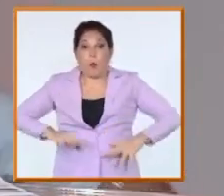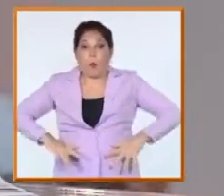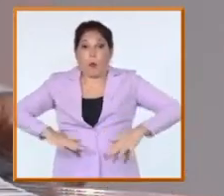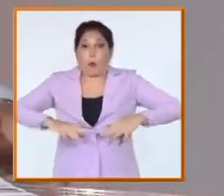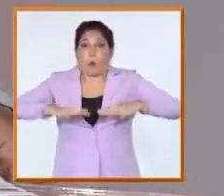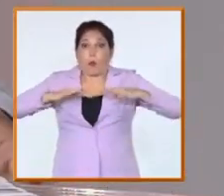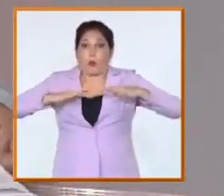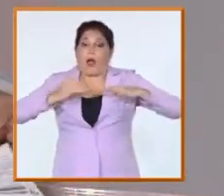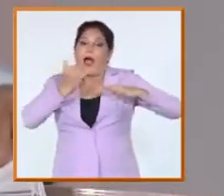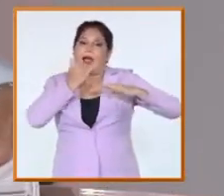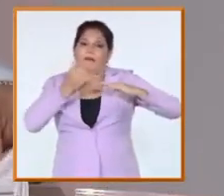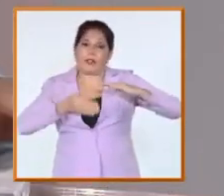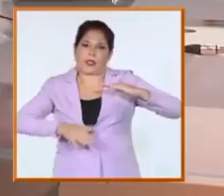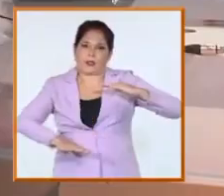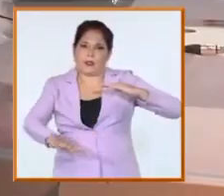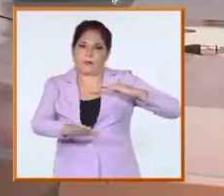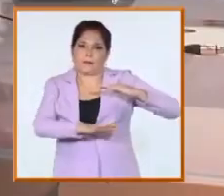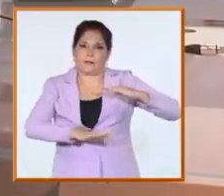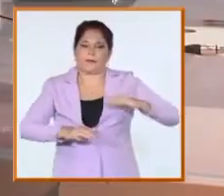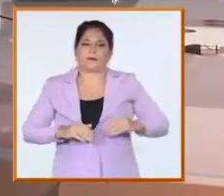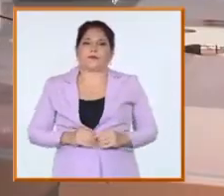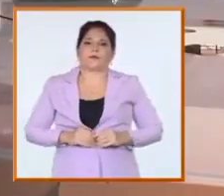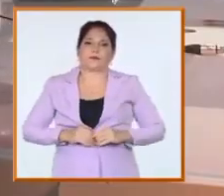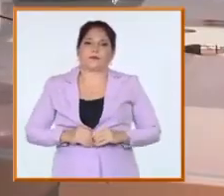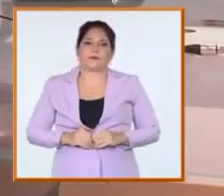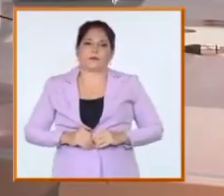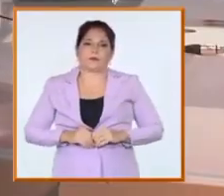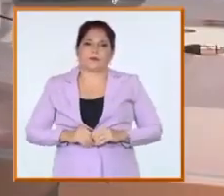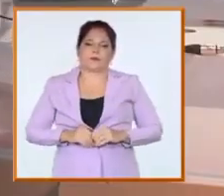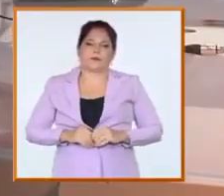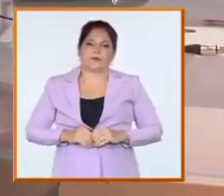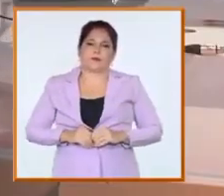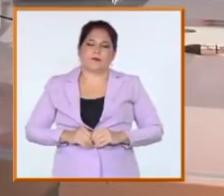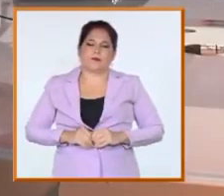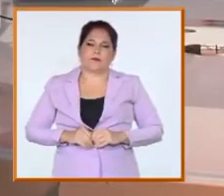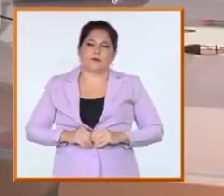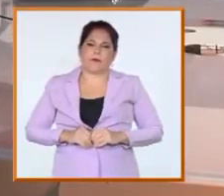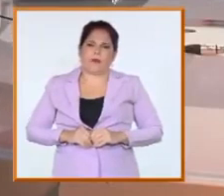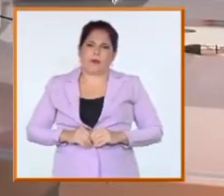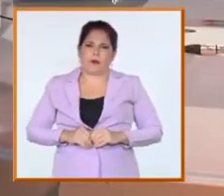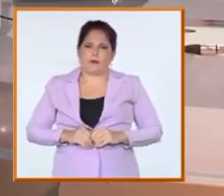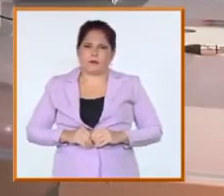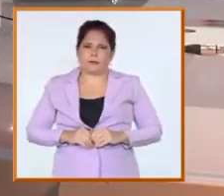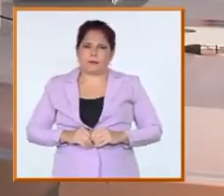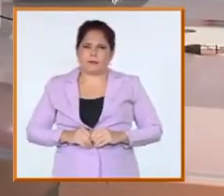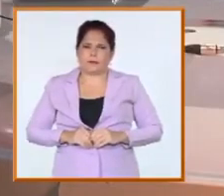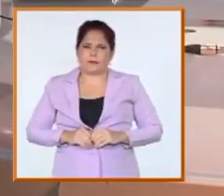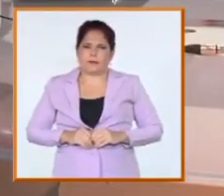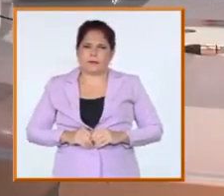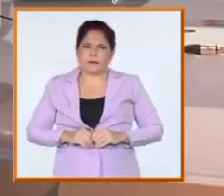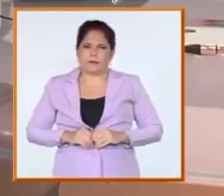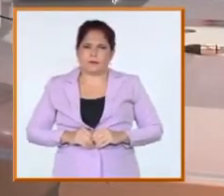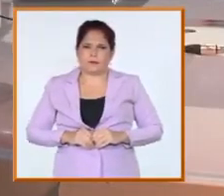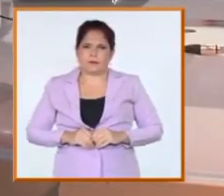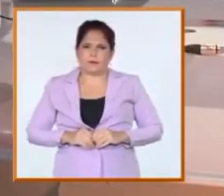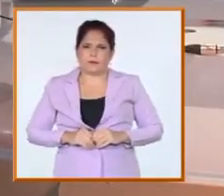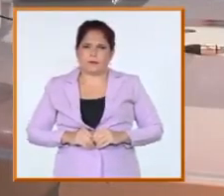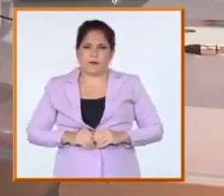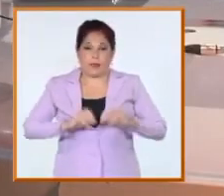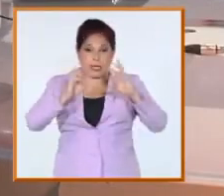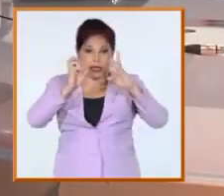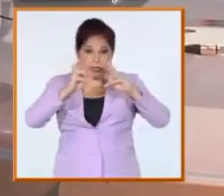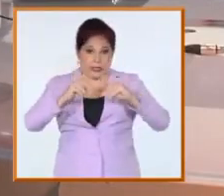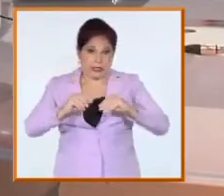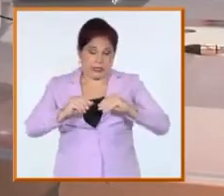urgencia de la de las aguas de piso hay una cifra que que a veces uno no le choca No que es la cifra